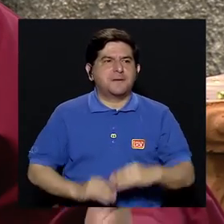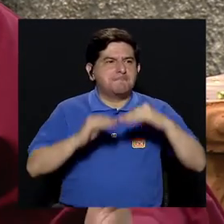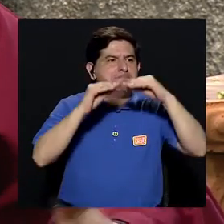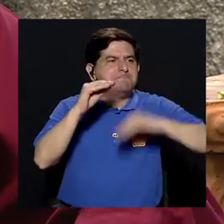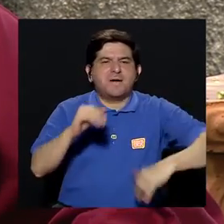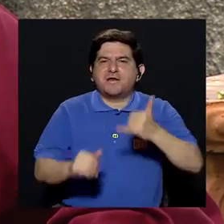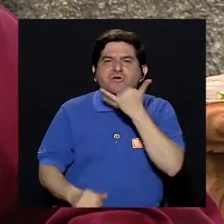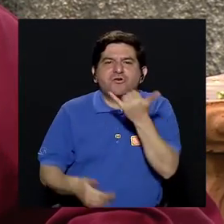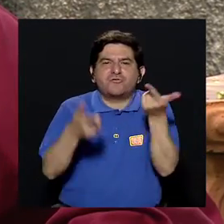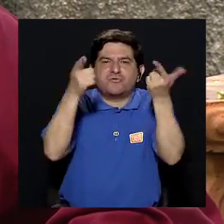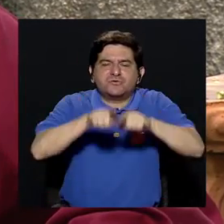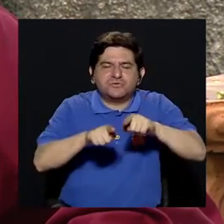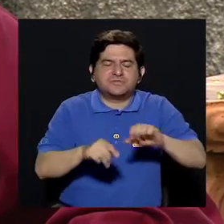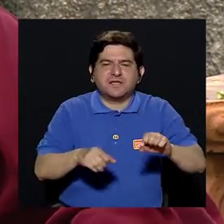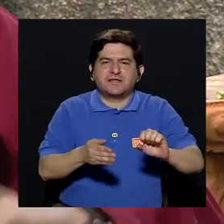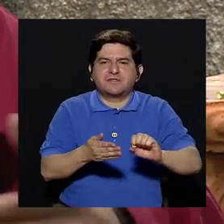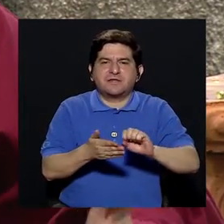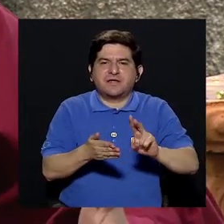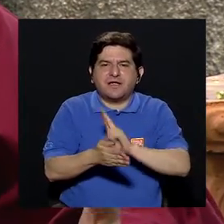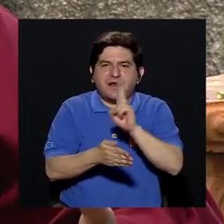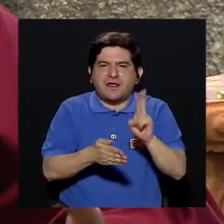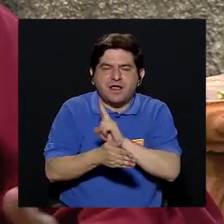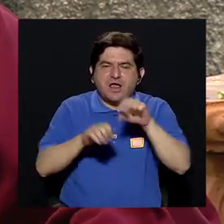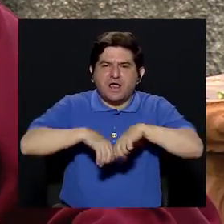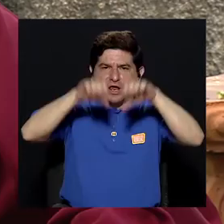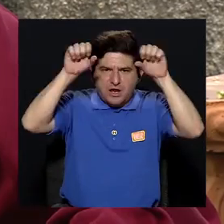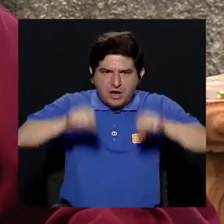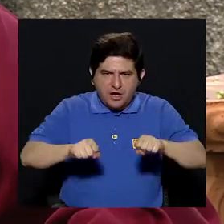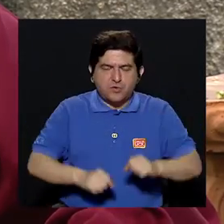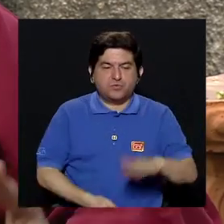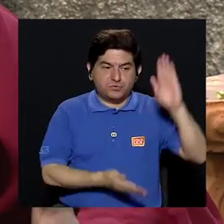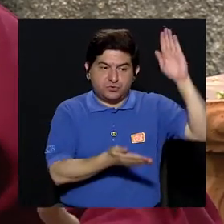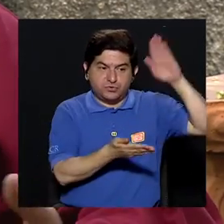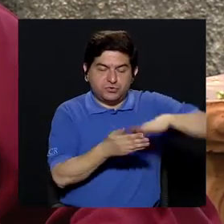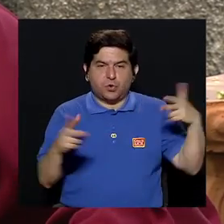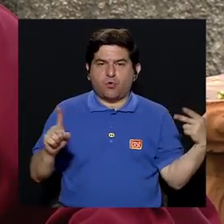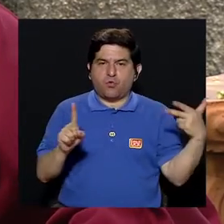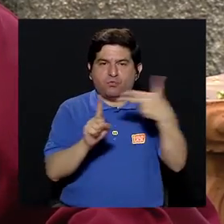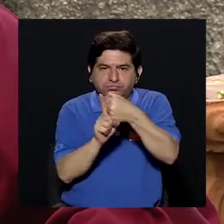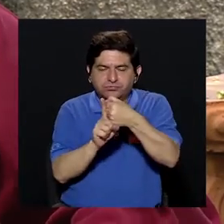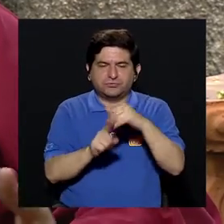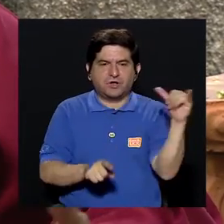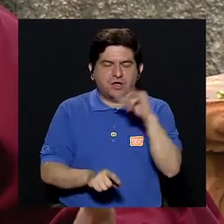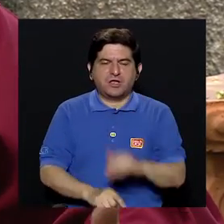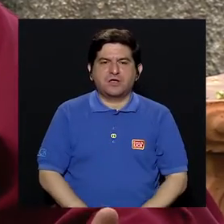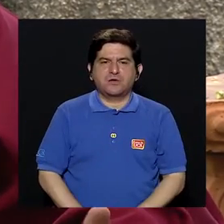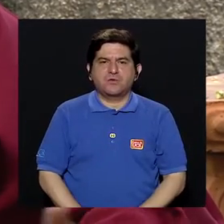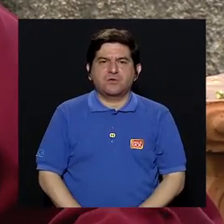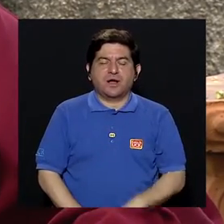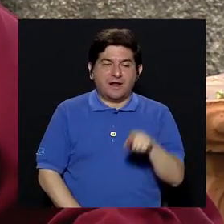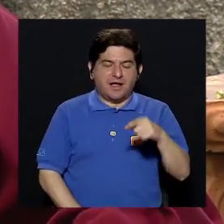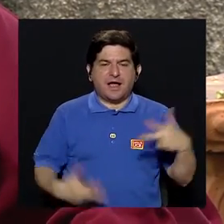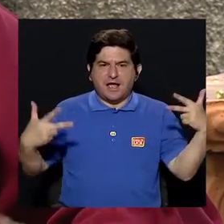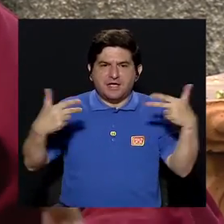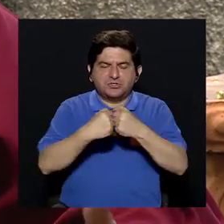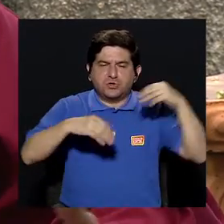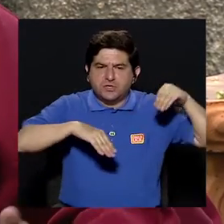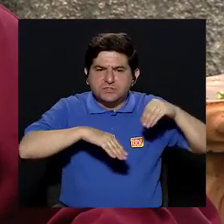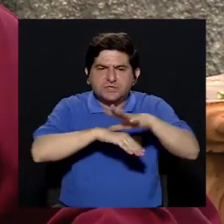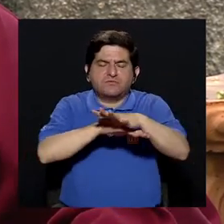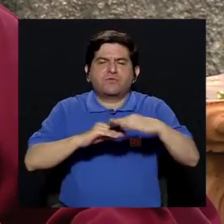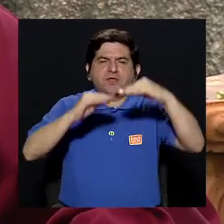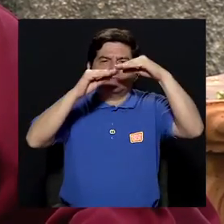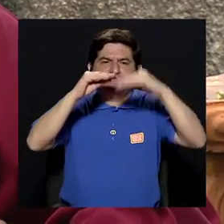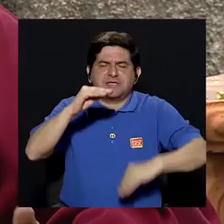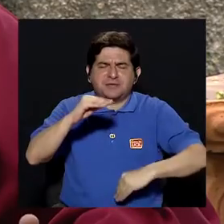tengan menos errores a la hora de usar el sistema y por lo tanto pues se reduzcan la cantidad de choques, y también buscamos reducir la consecuencia de esos choques, ¿verdad? Hacer que los